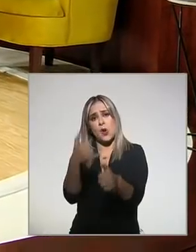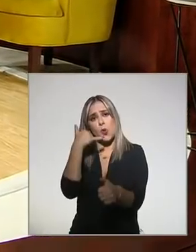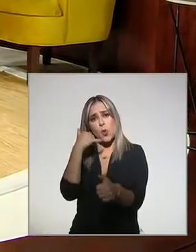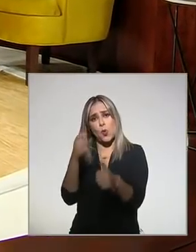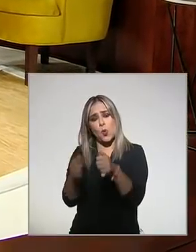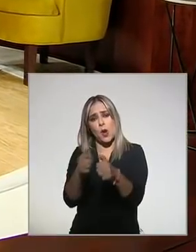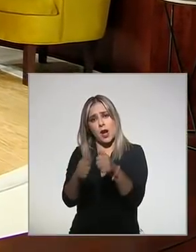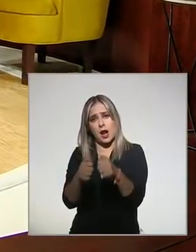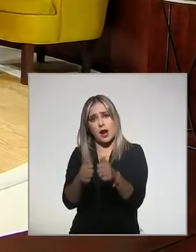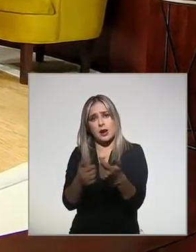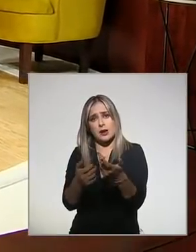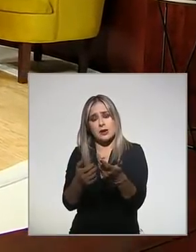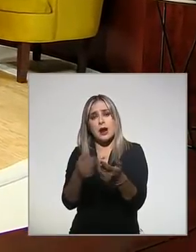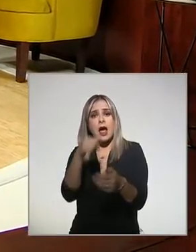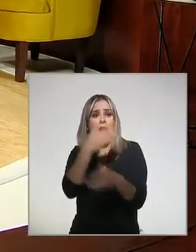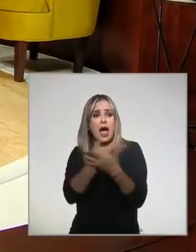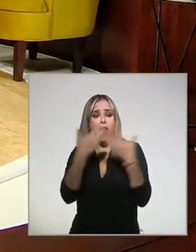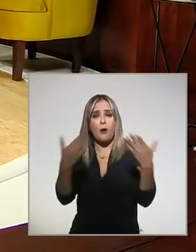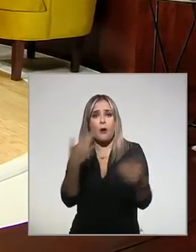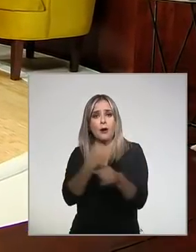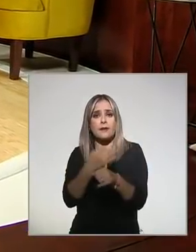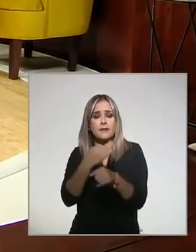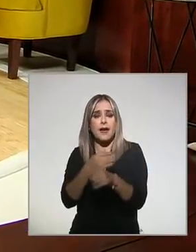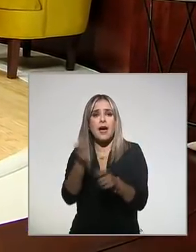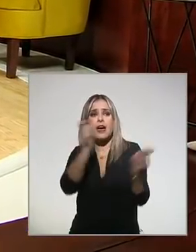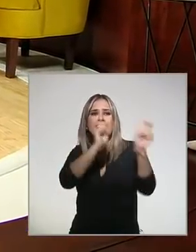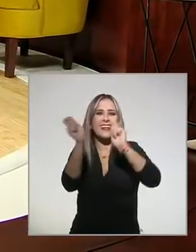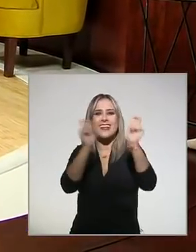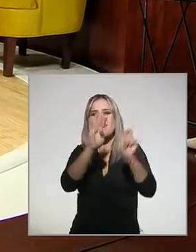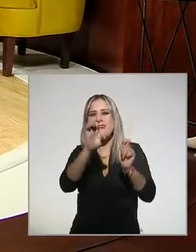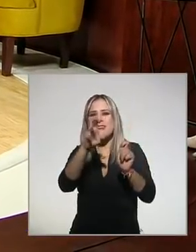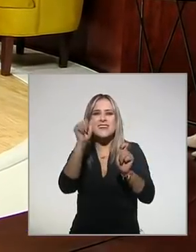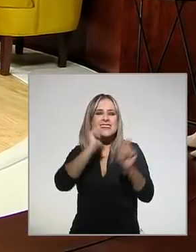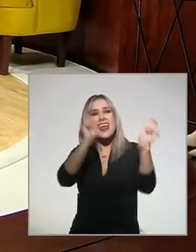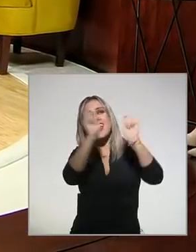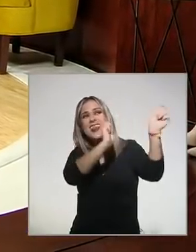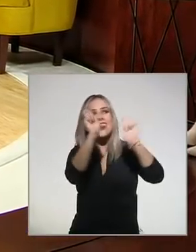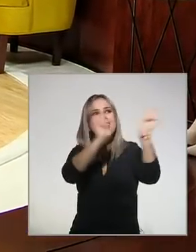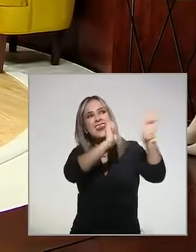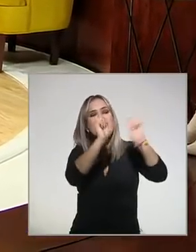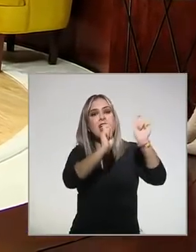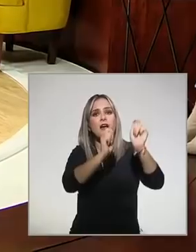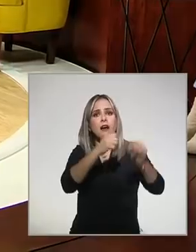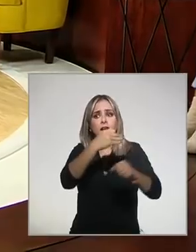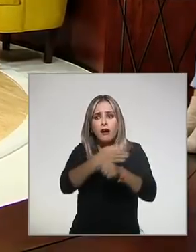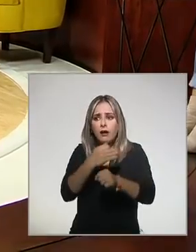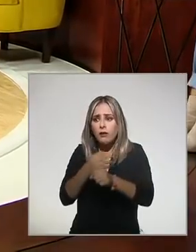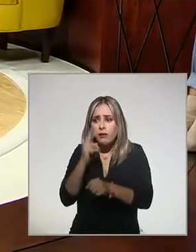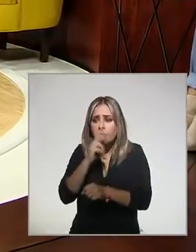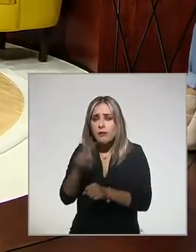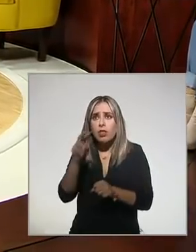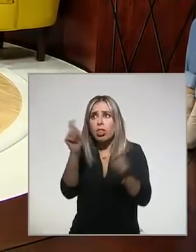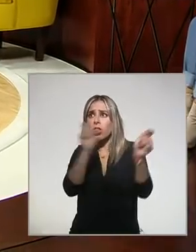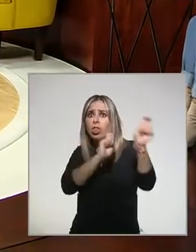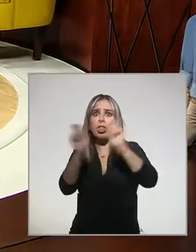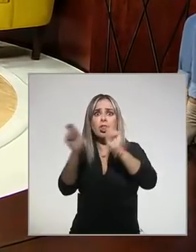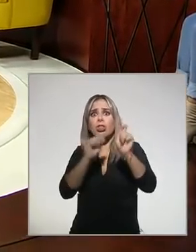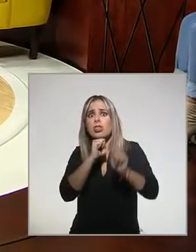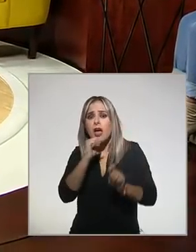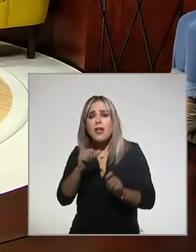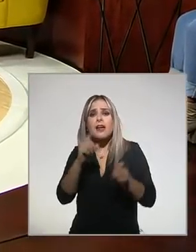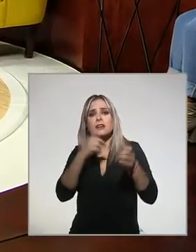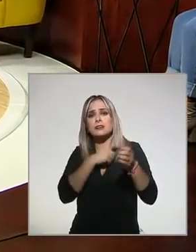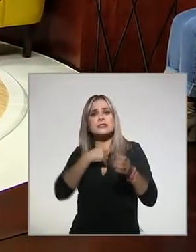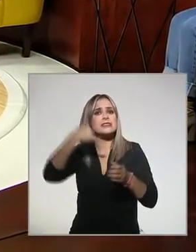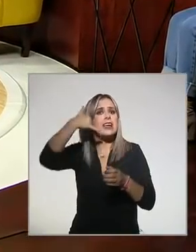ya no hay sonajas para los bebés. Uh-huh. Vuelvo a la edad temprana. Uh-huh. Ya no hay sonajas, o sea, a lo mejor hay una app sonaja